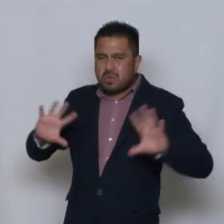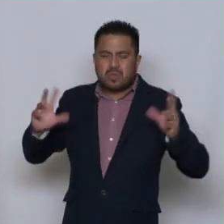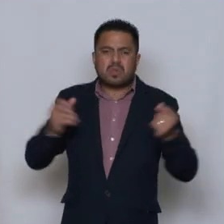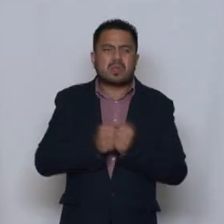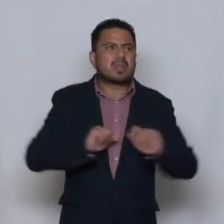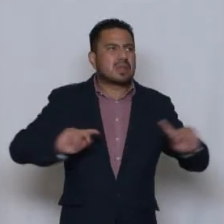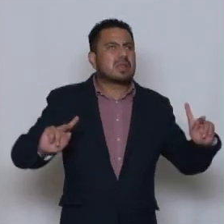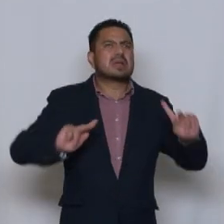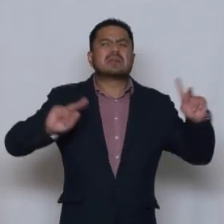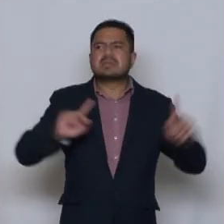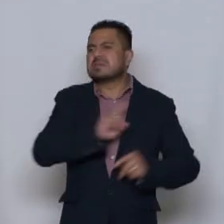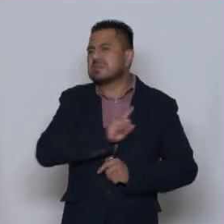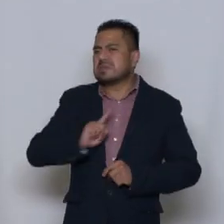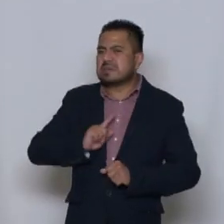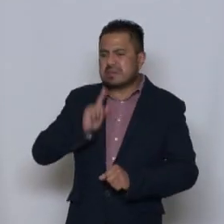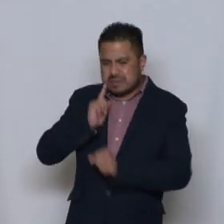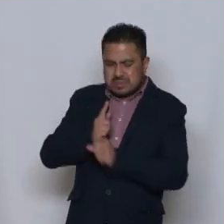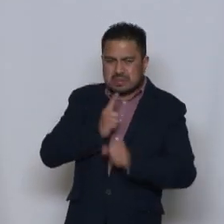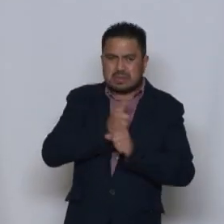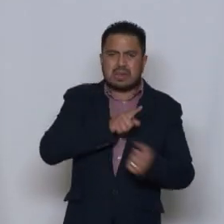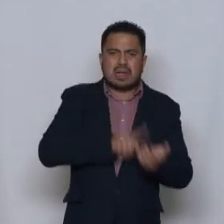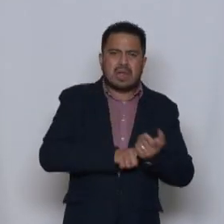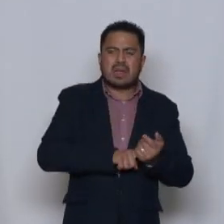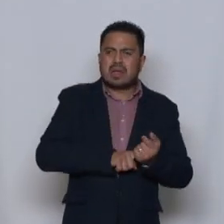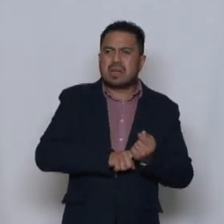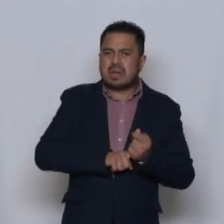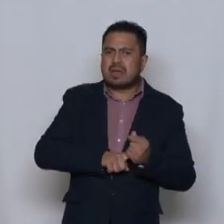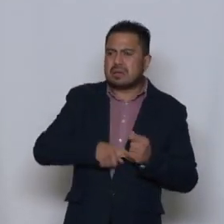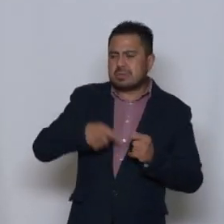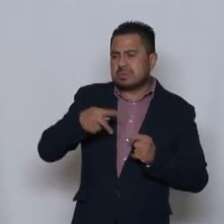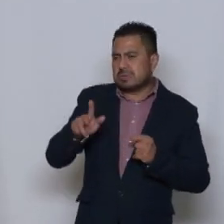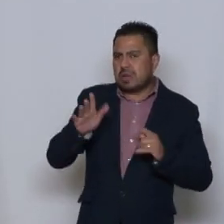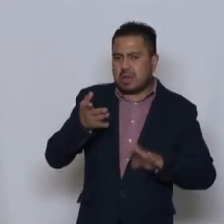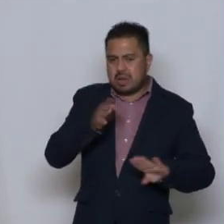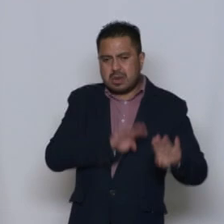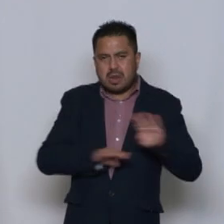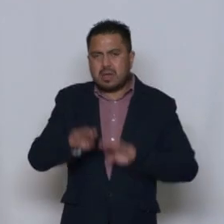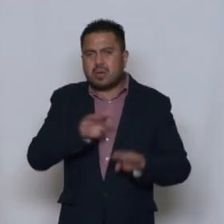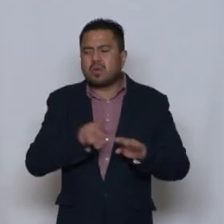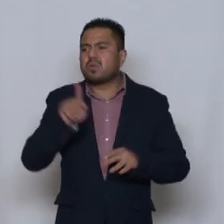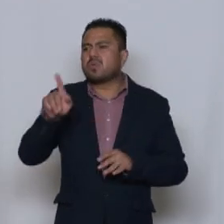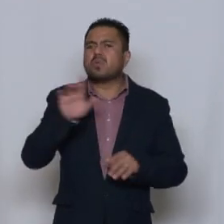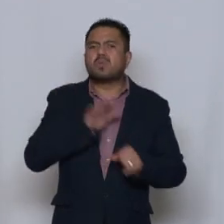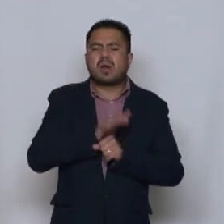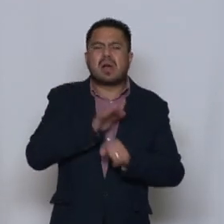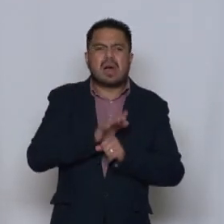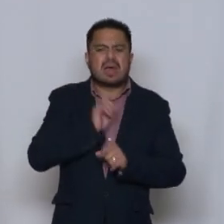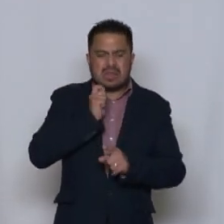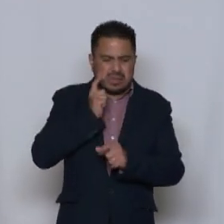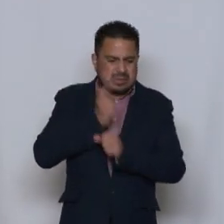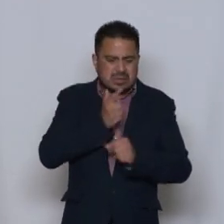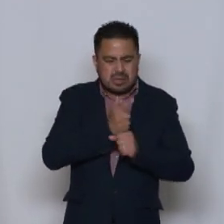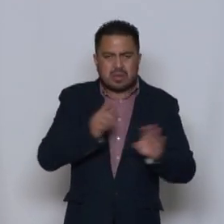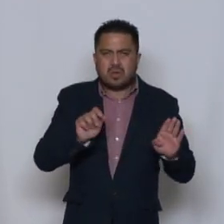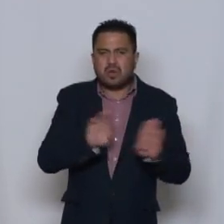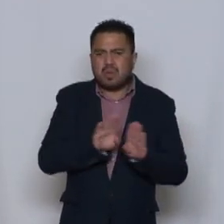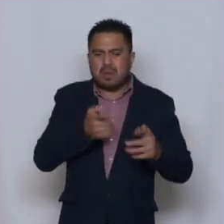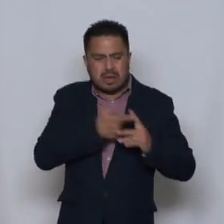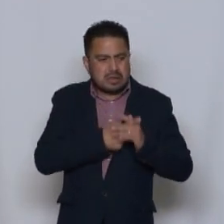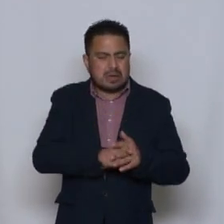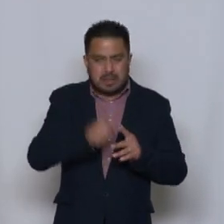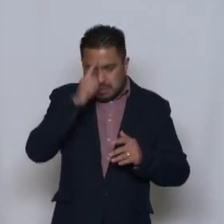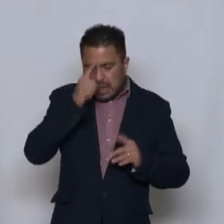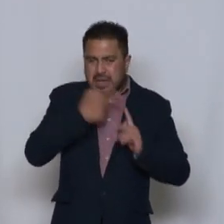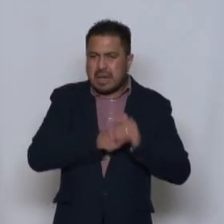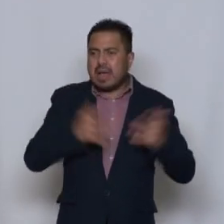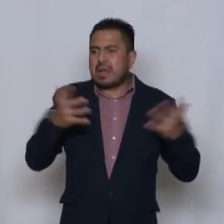aves, ¿qué se tendría que tomar en cuenta desde un laboratorio? ¿Ustedes qué toman en cuenta como condiciones iniciales para